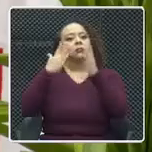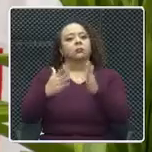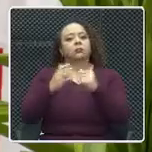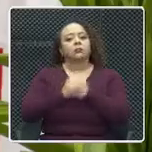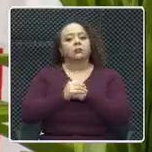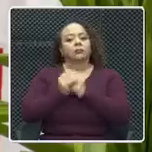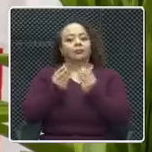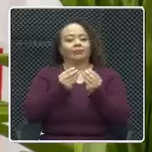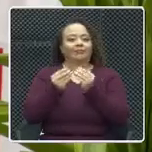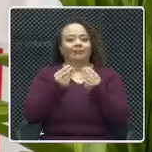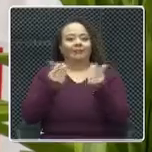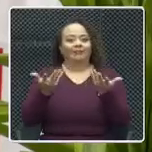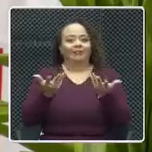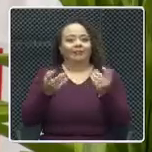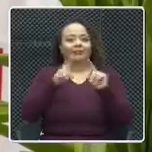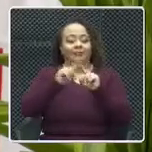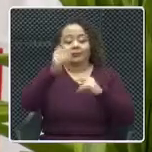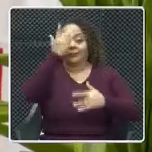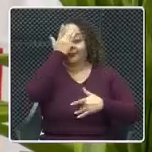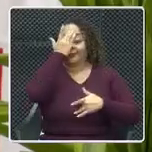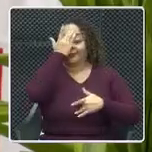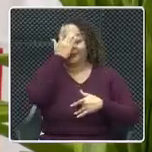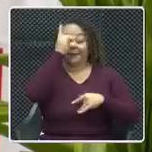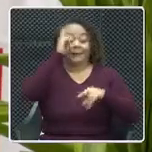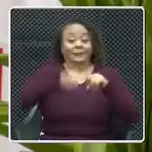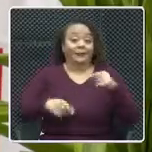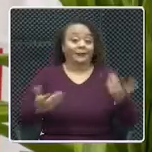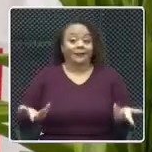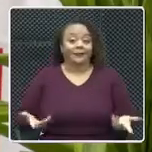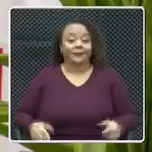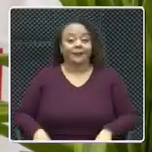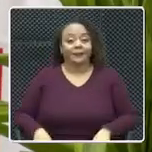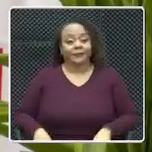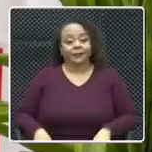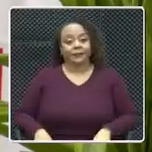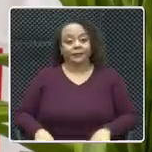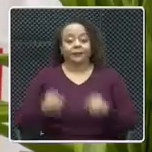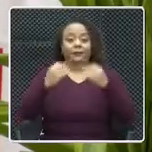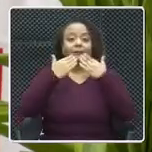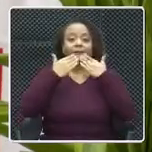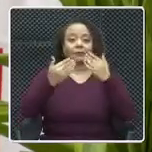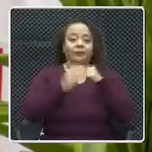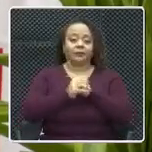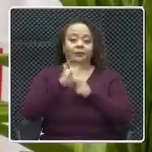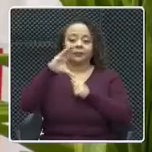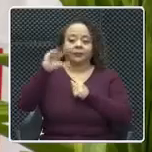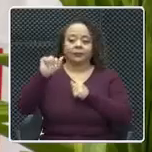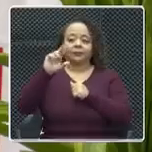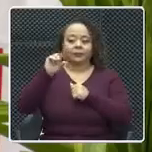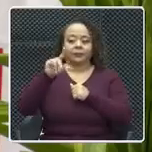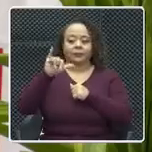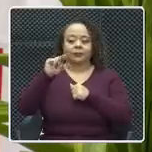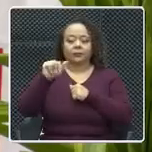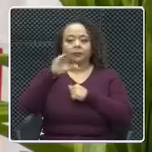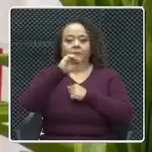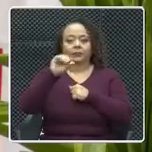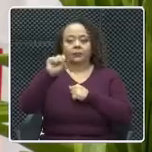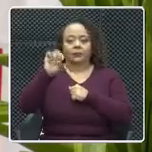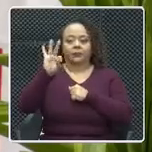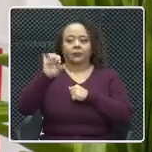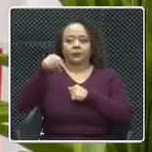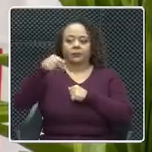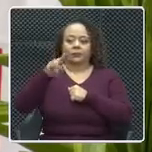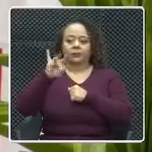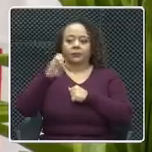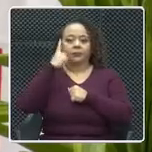seamos productivas, pero enfermos no podemos producir. Correcto. Muchísimas gracias a Carolina y a Stephanie por